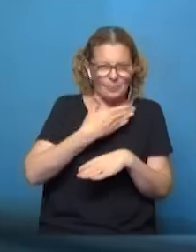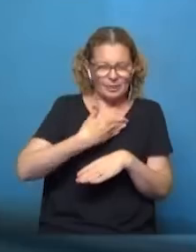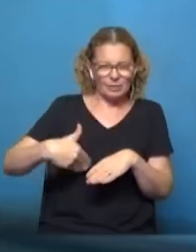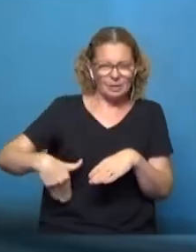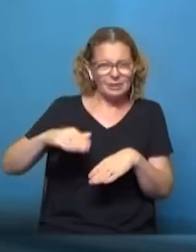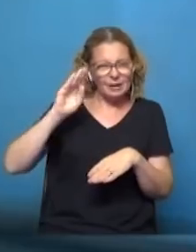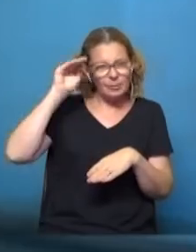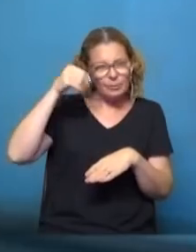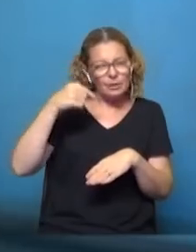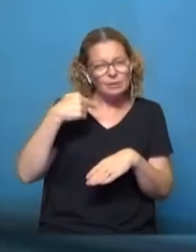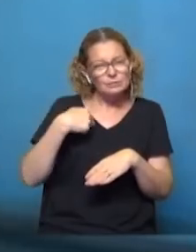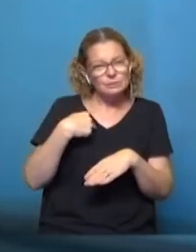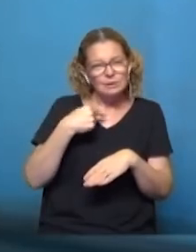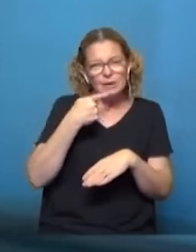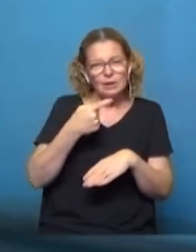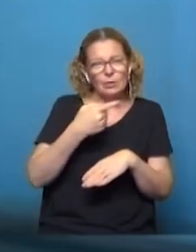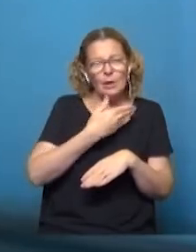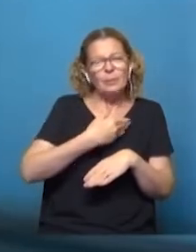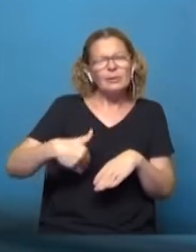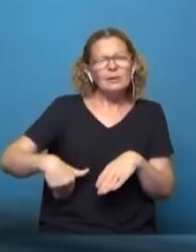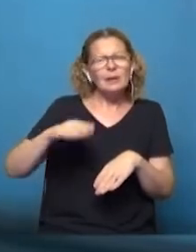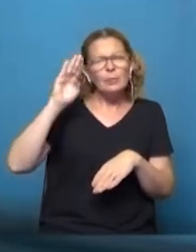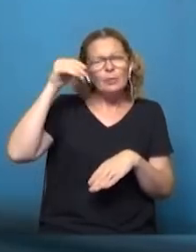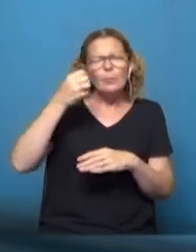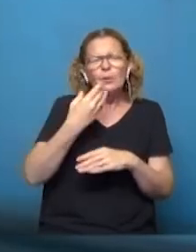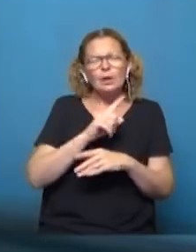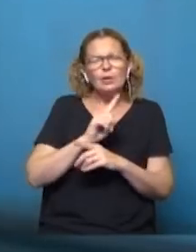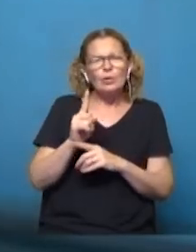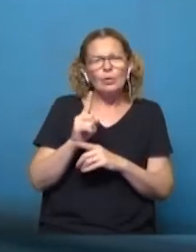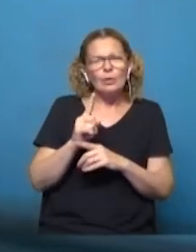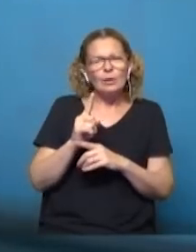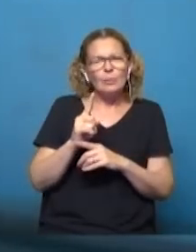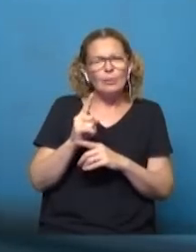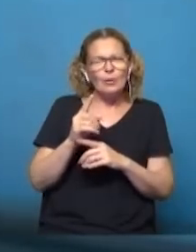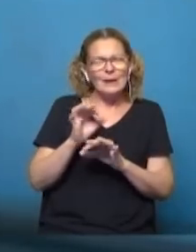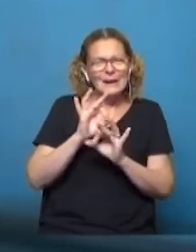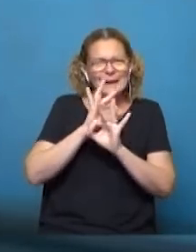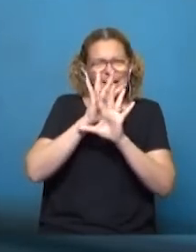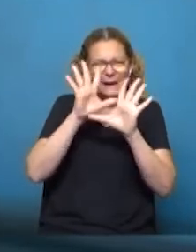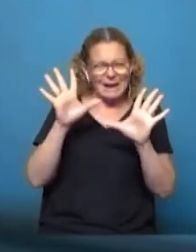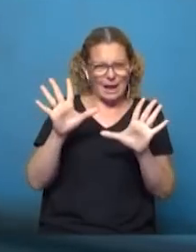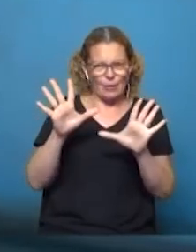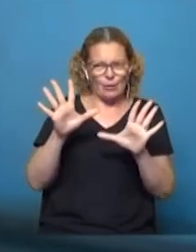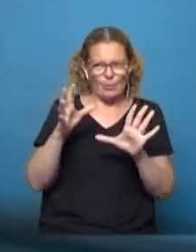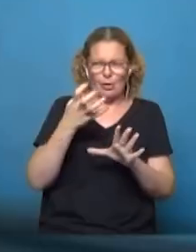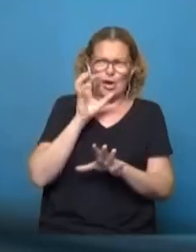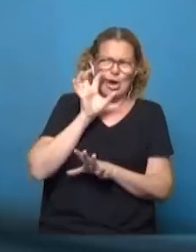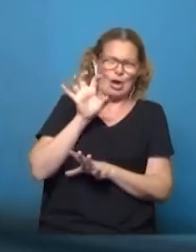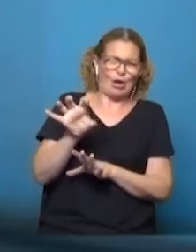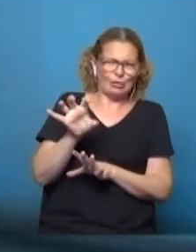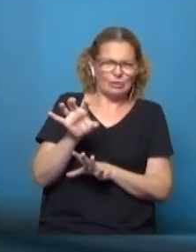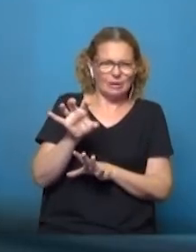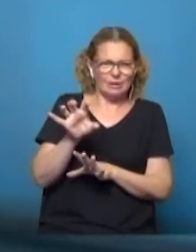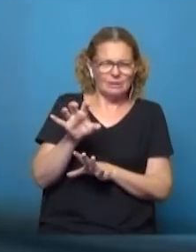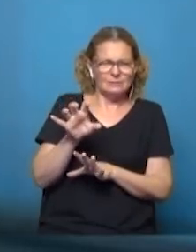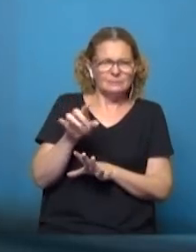de la república yo le digo al presidente de la república Por qué no hay un repudio claro terminante tratado como